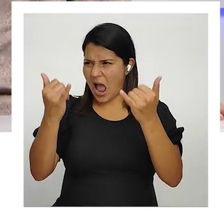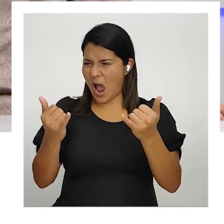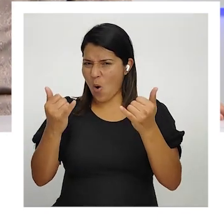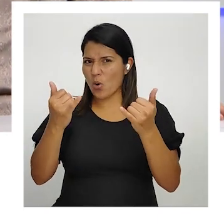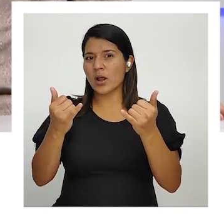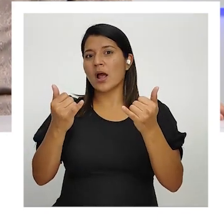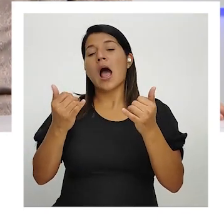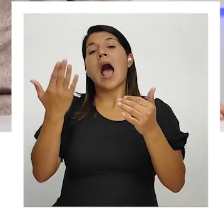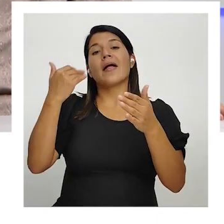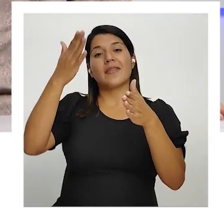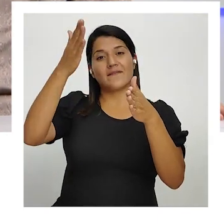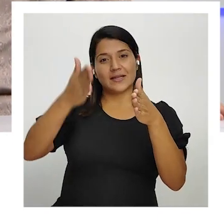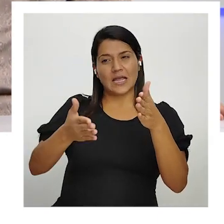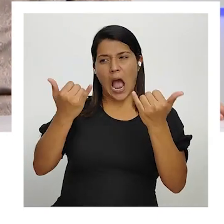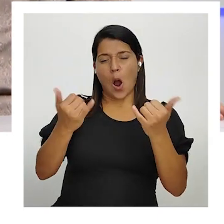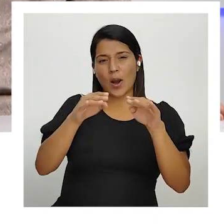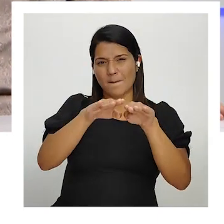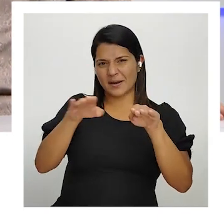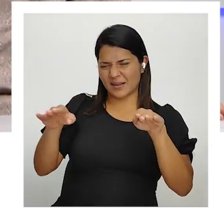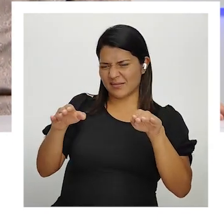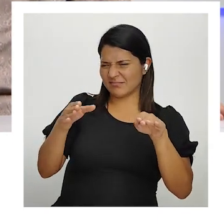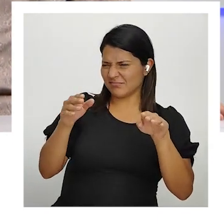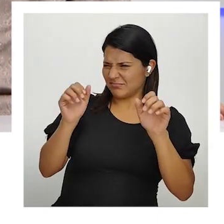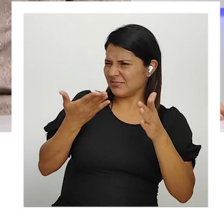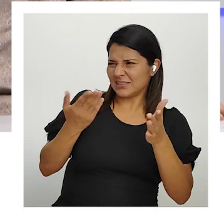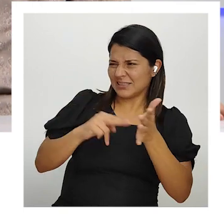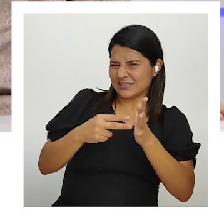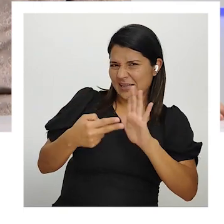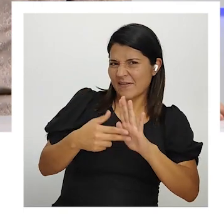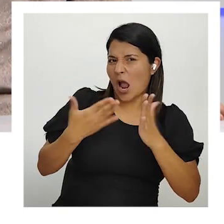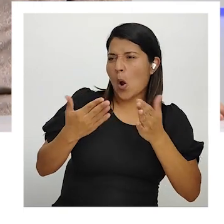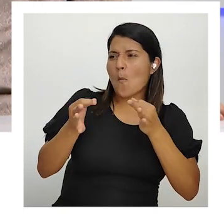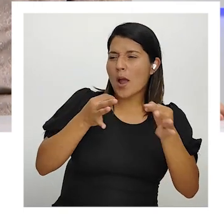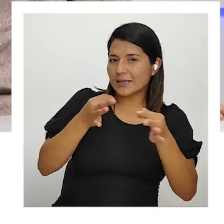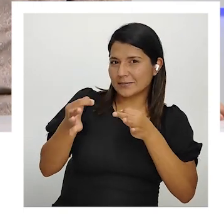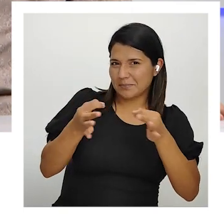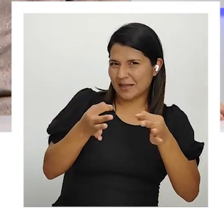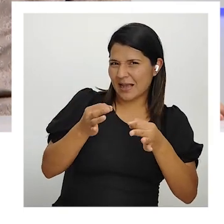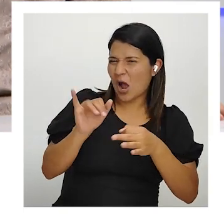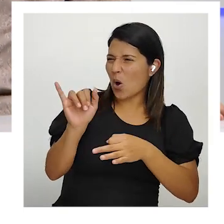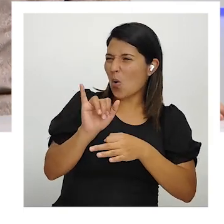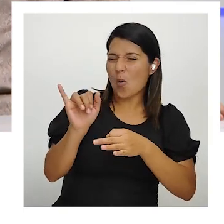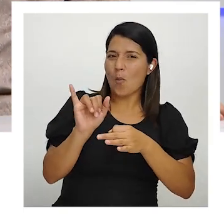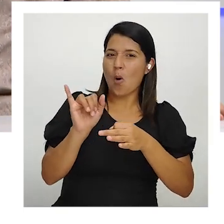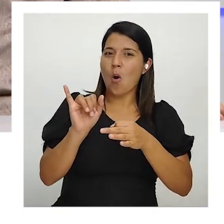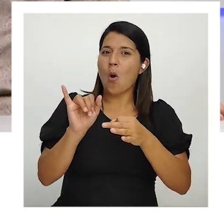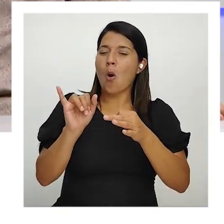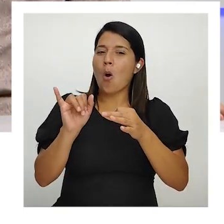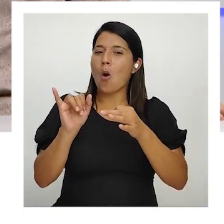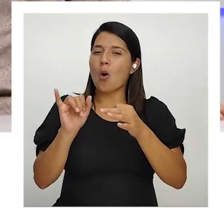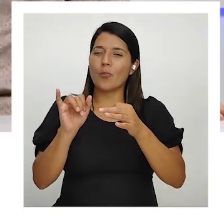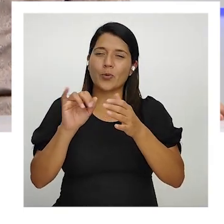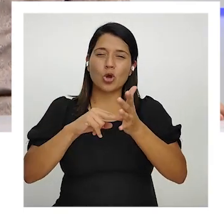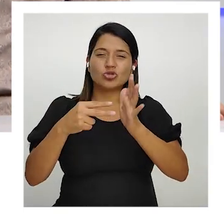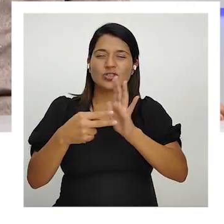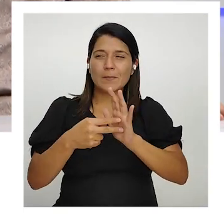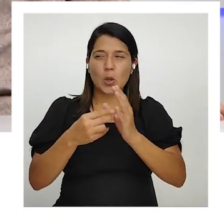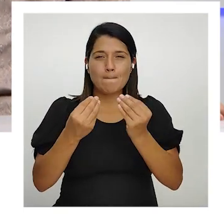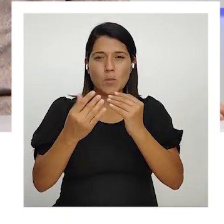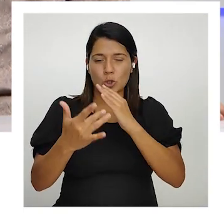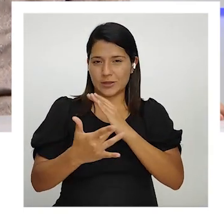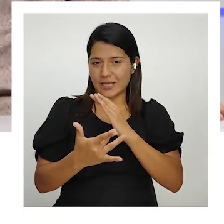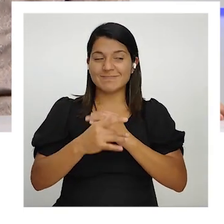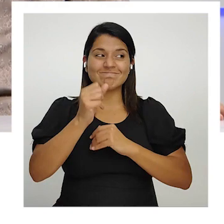¿Cómo podemos explicarle eso a la población? Porque son aspectos como muy técnicos, ¿verdad? Así es, así Para es. lo que se busca al final de cuentas